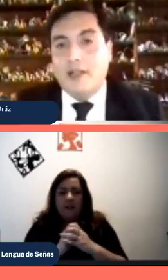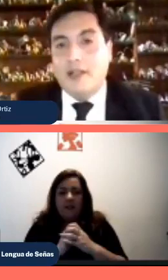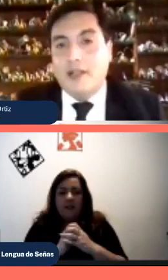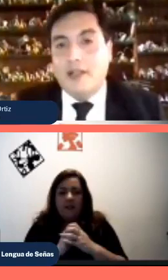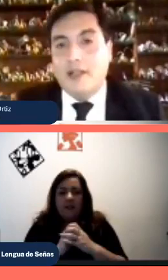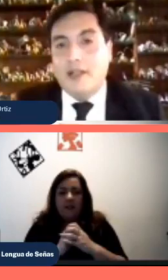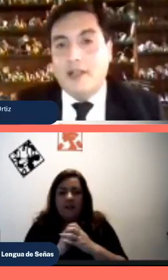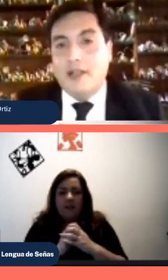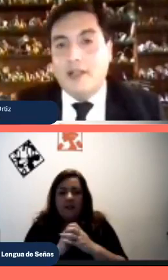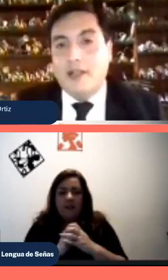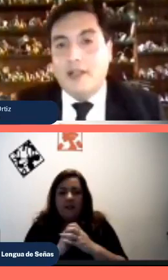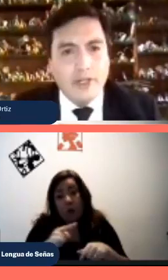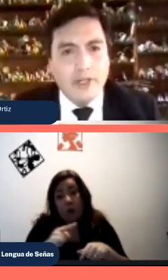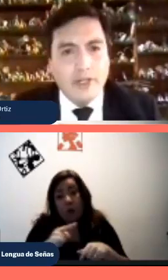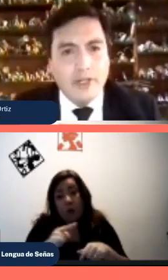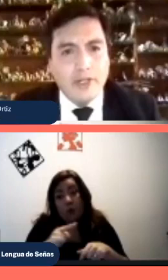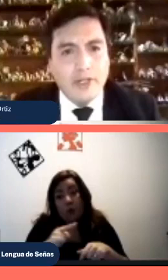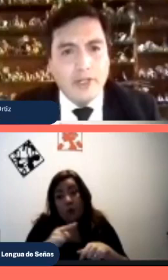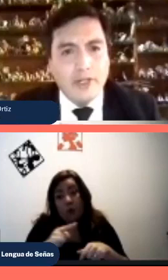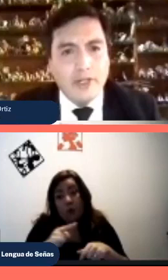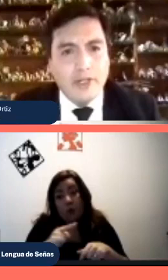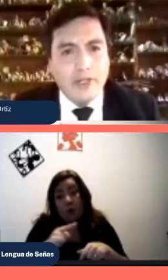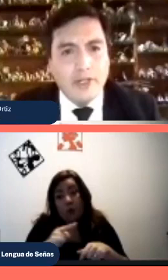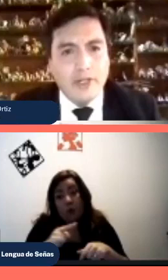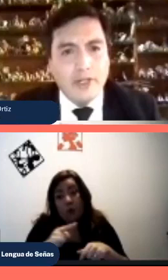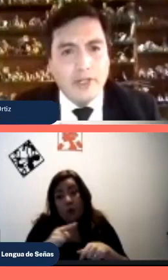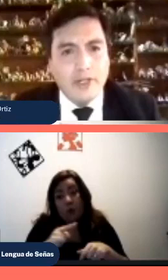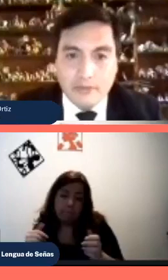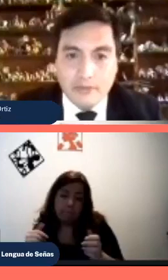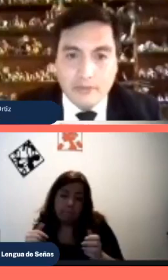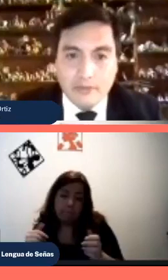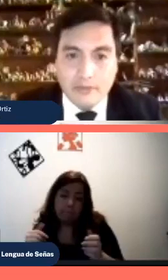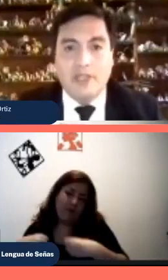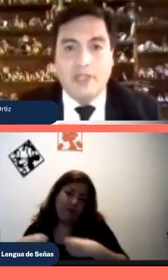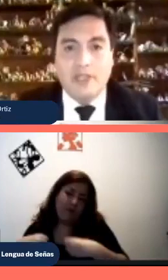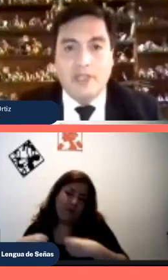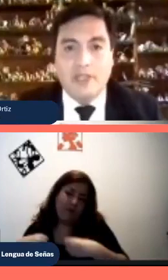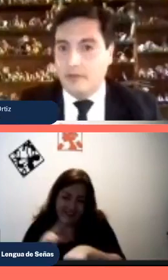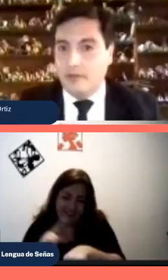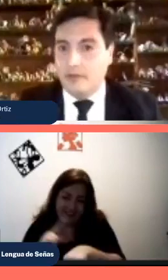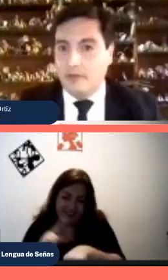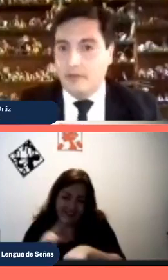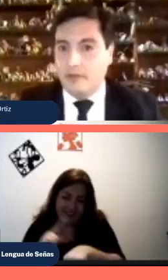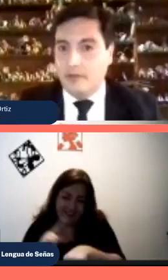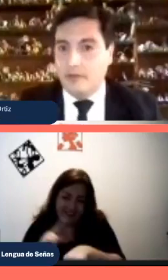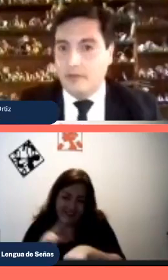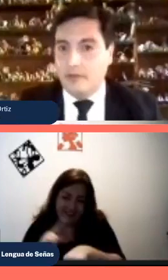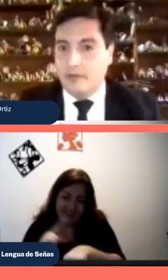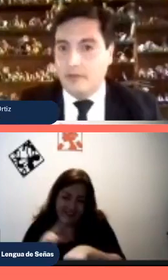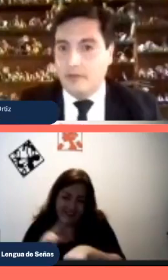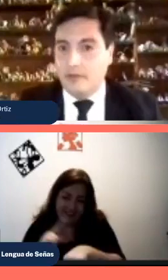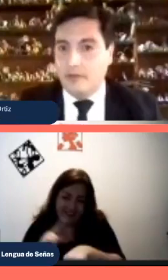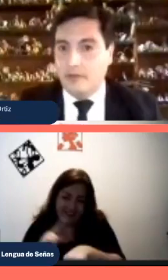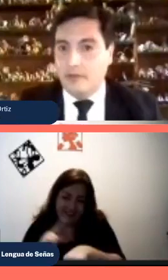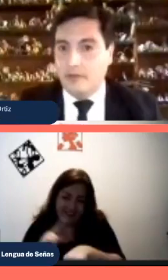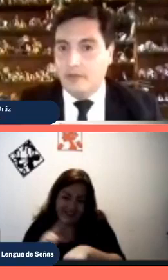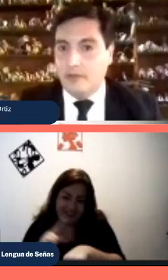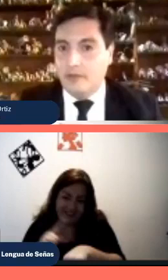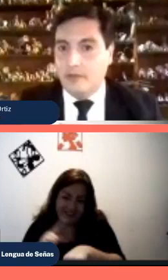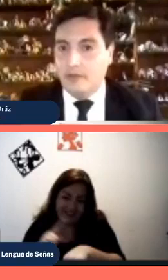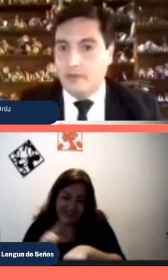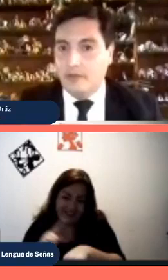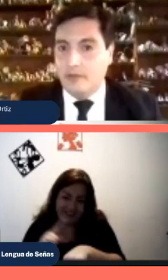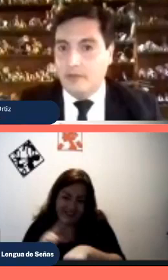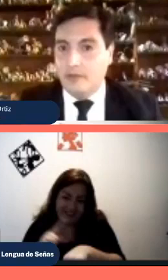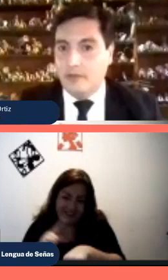tiempo, son restos de diplodócidos, o sea, dinosaurios herbívoros de